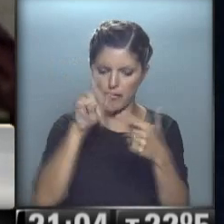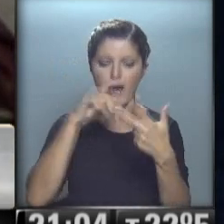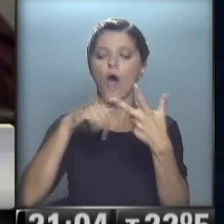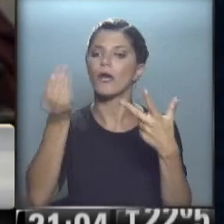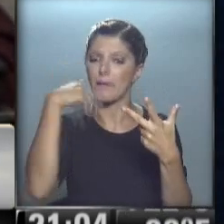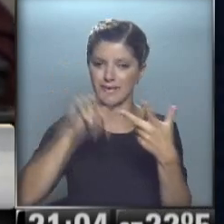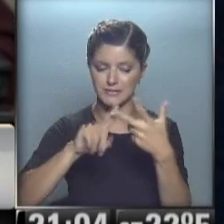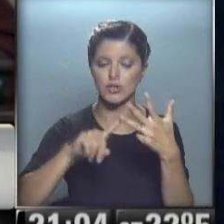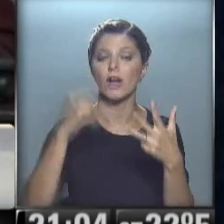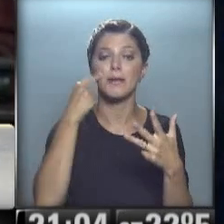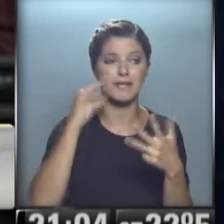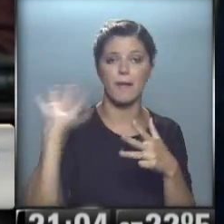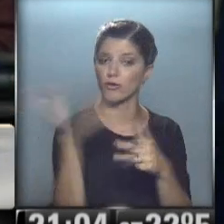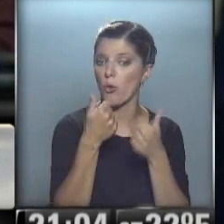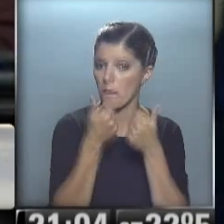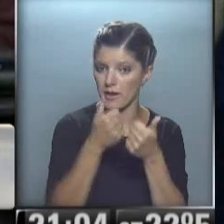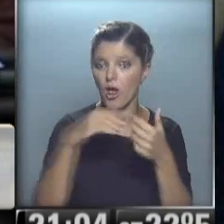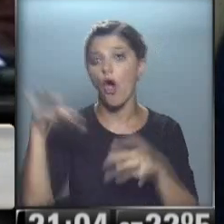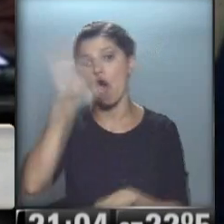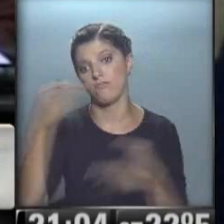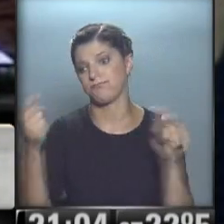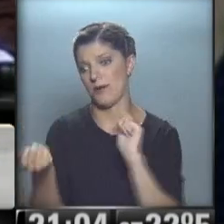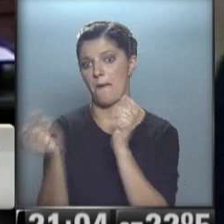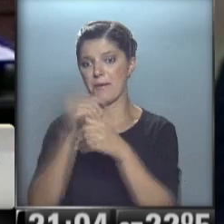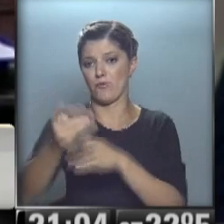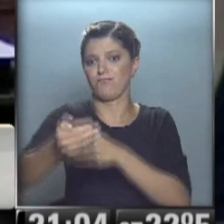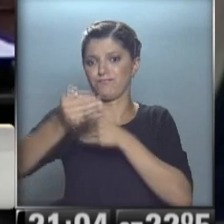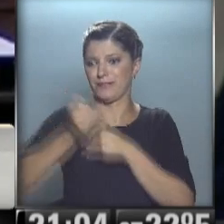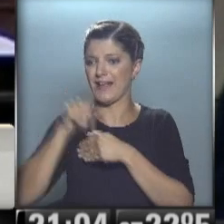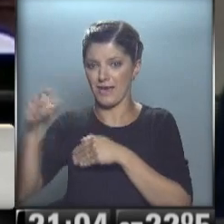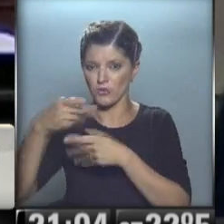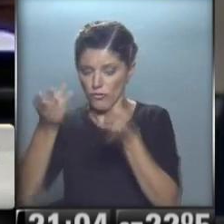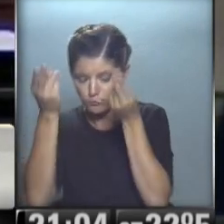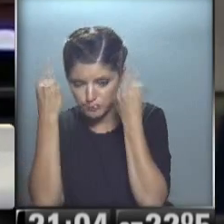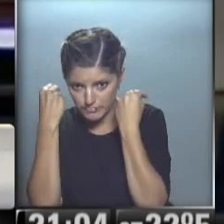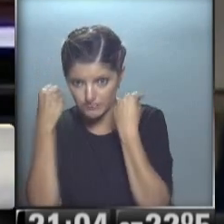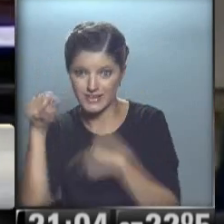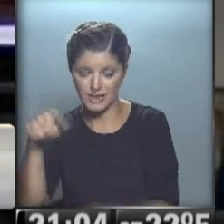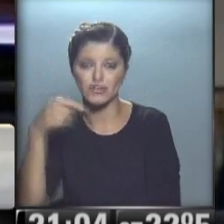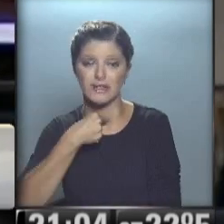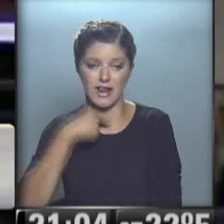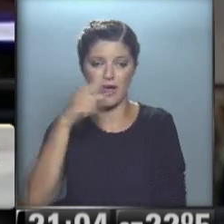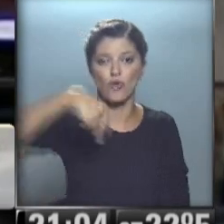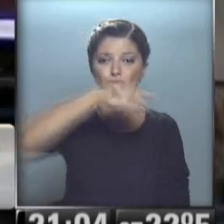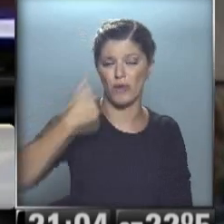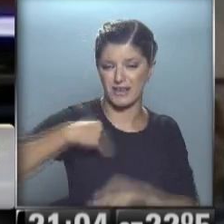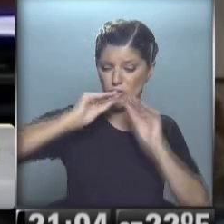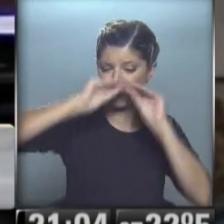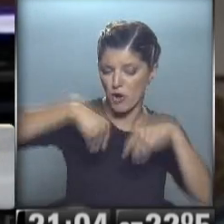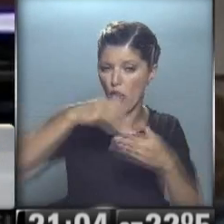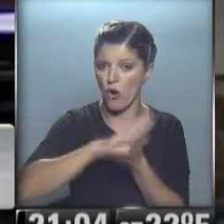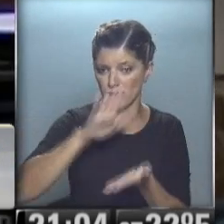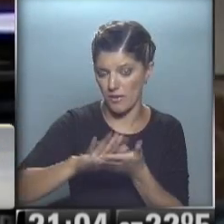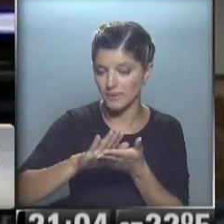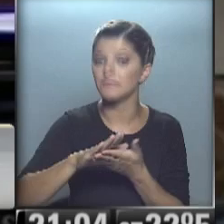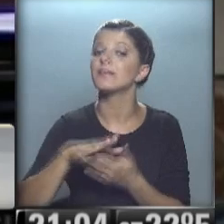bienestar de todo el pueblo o retrocedemos ante los intereses mezquinos y corporativos de quienes quieren hundirnos nuevamente en las desigualdades según